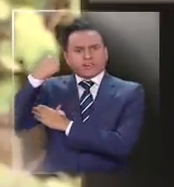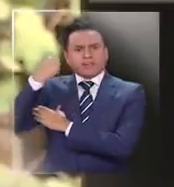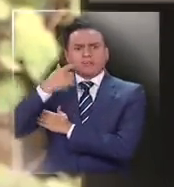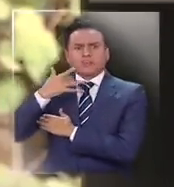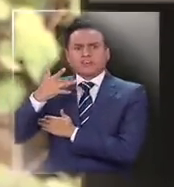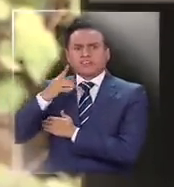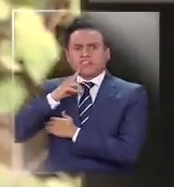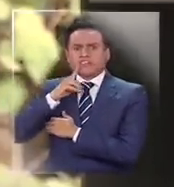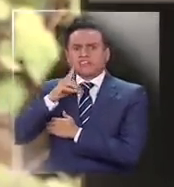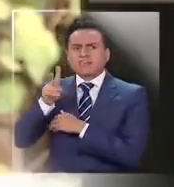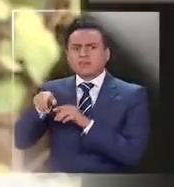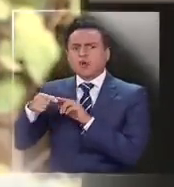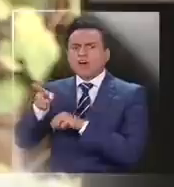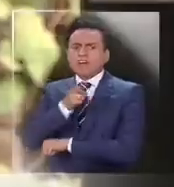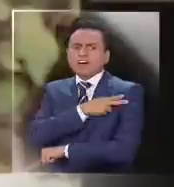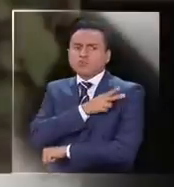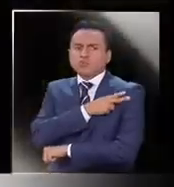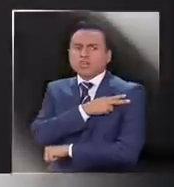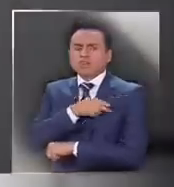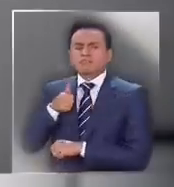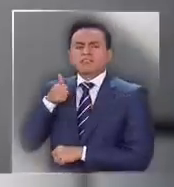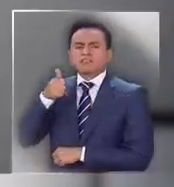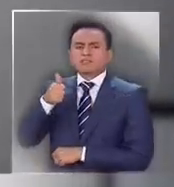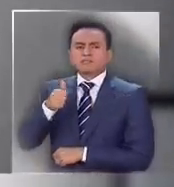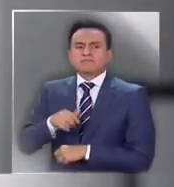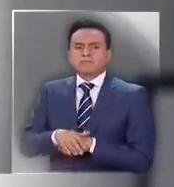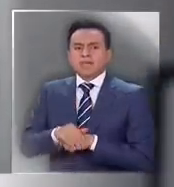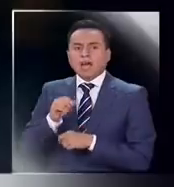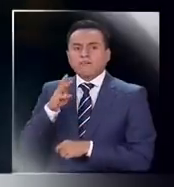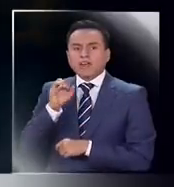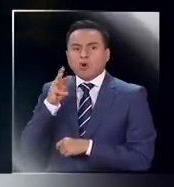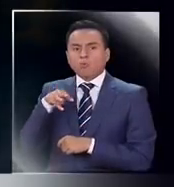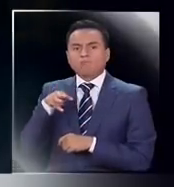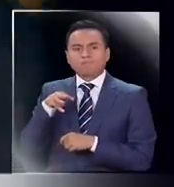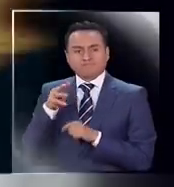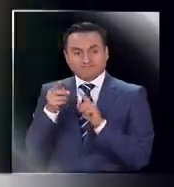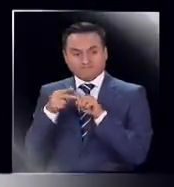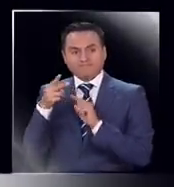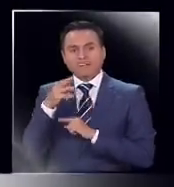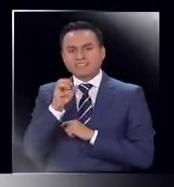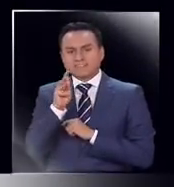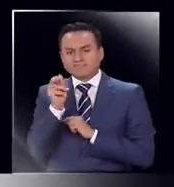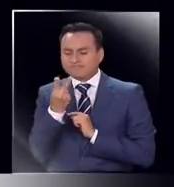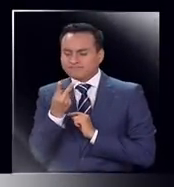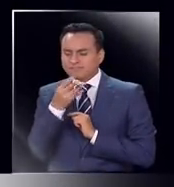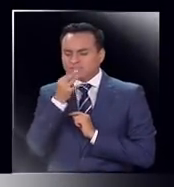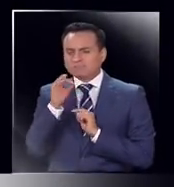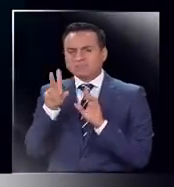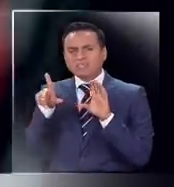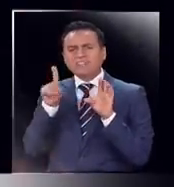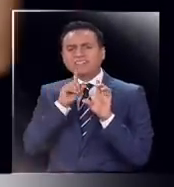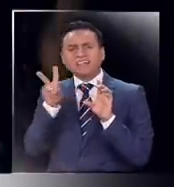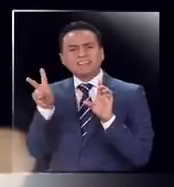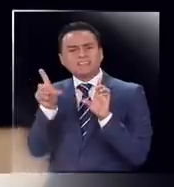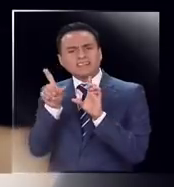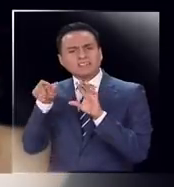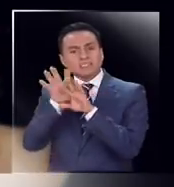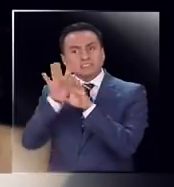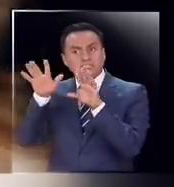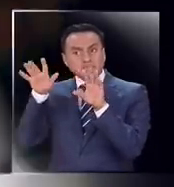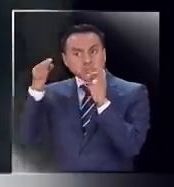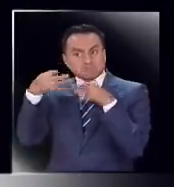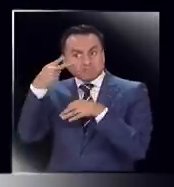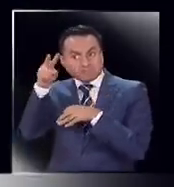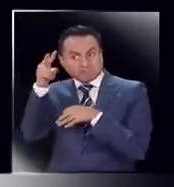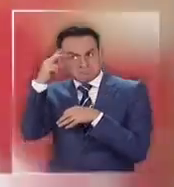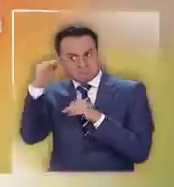porque tiene un rol de jefatura, de dirección. Tanto Abreu como Weinstein figuraban en la cima de las teleseries y del cine